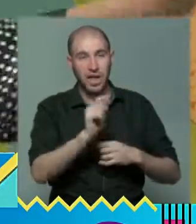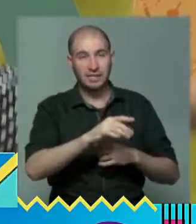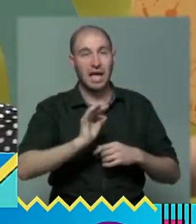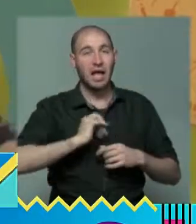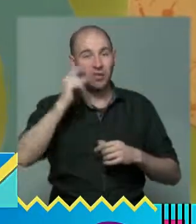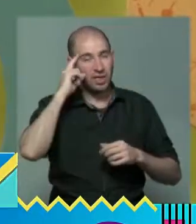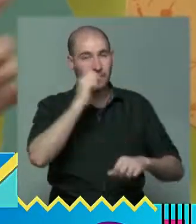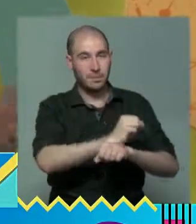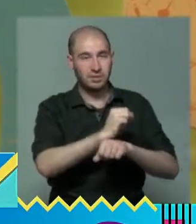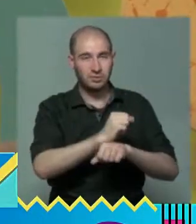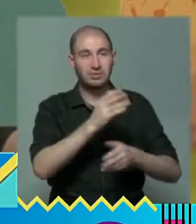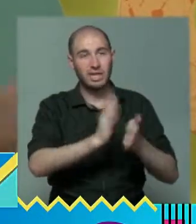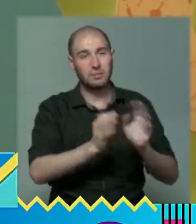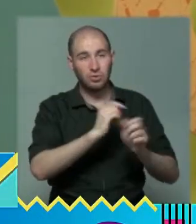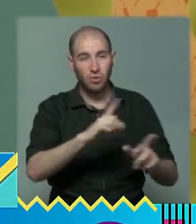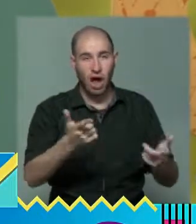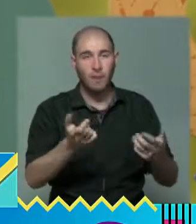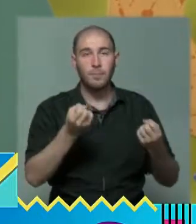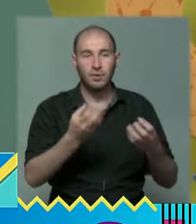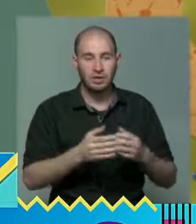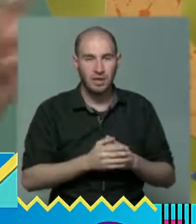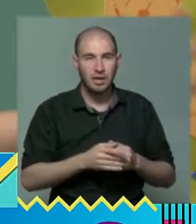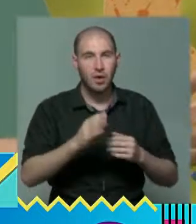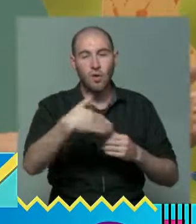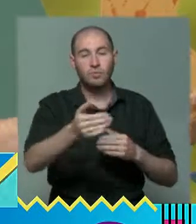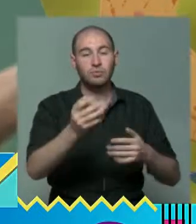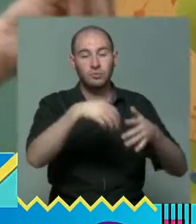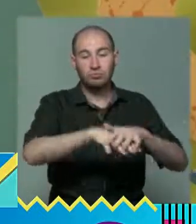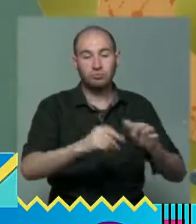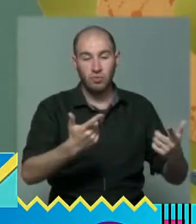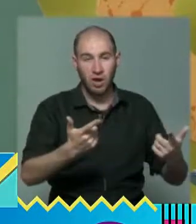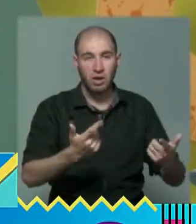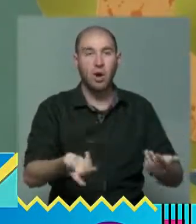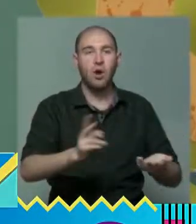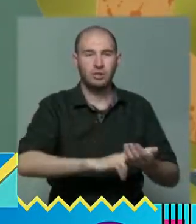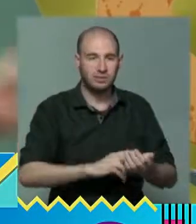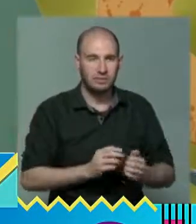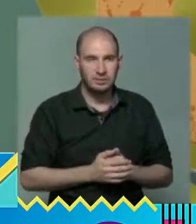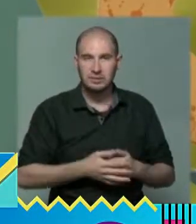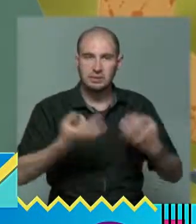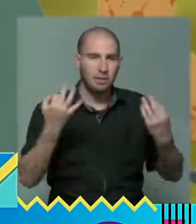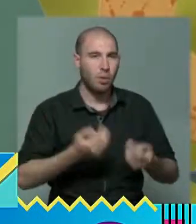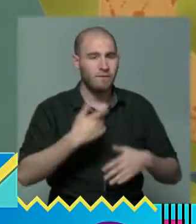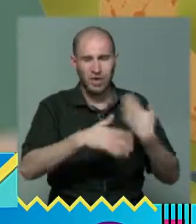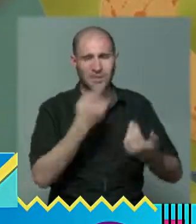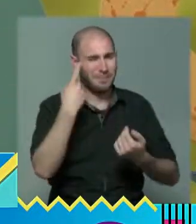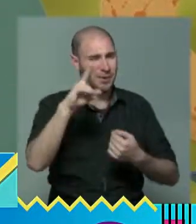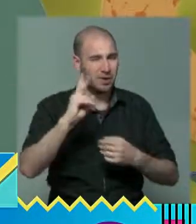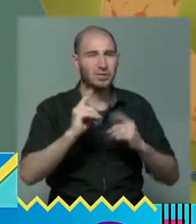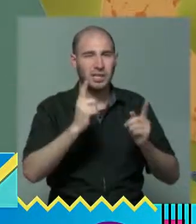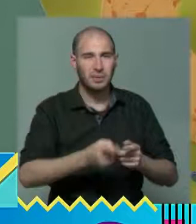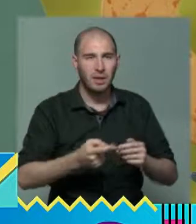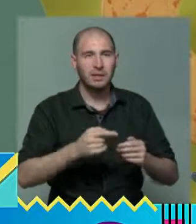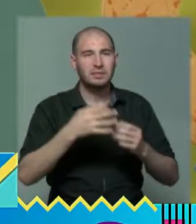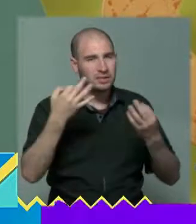10 años encerrado y que no hizo ningún tratamiento porque no tiene ninguna perspectiva de reinserción, va a volver seguramente más violento y seguramente con